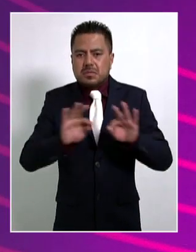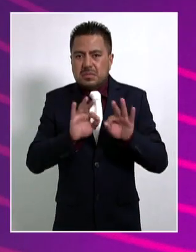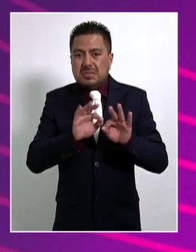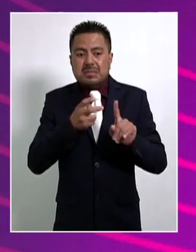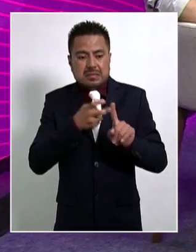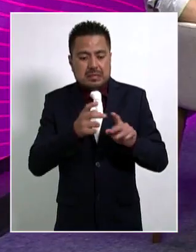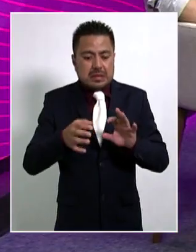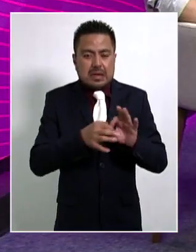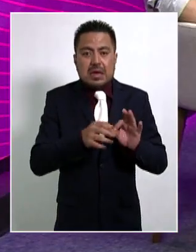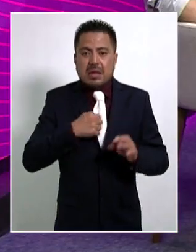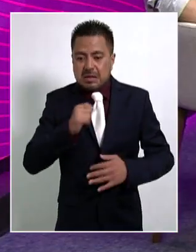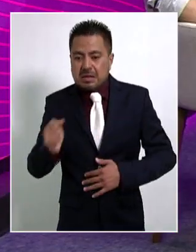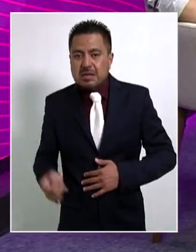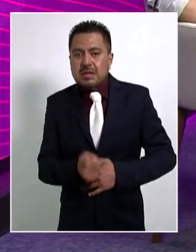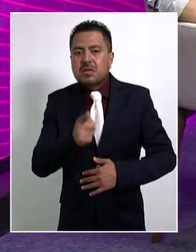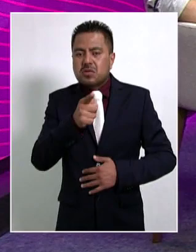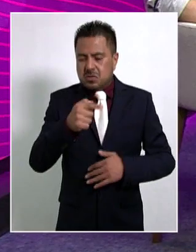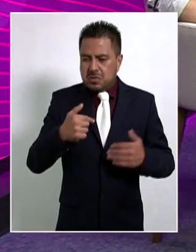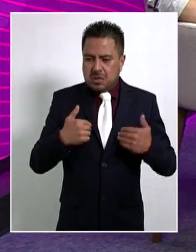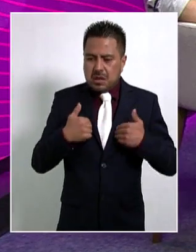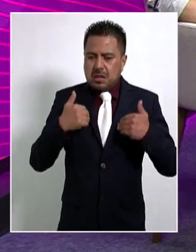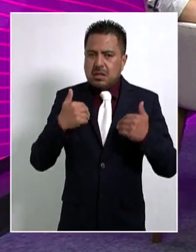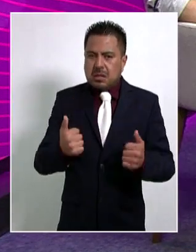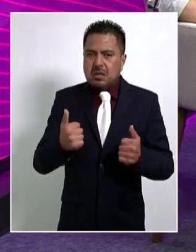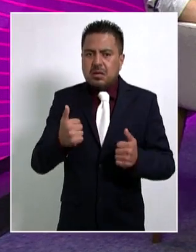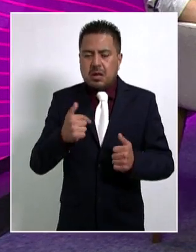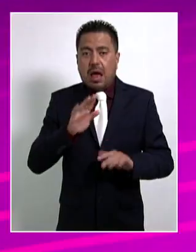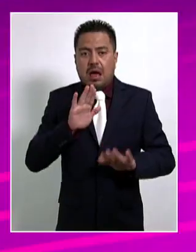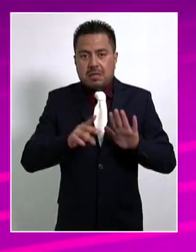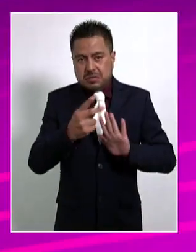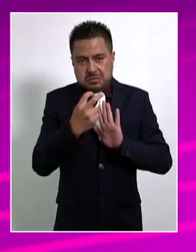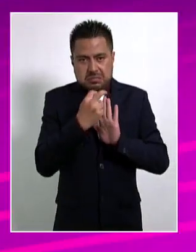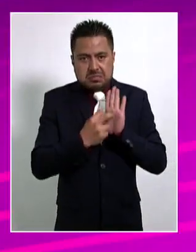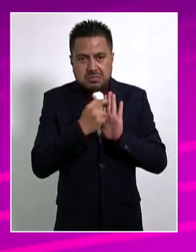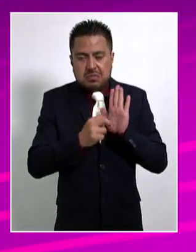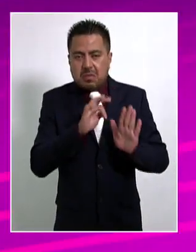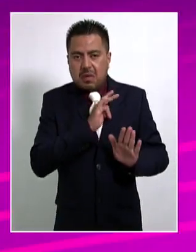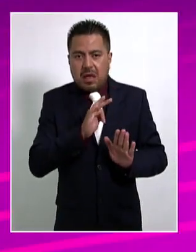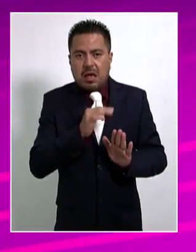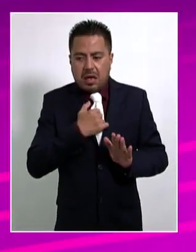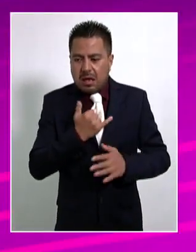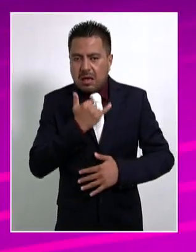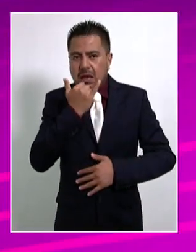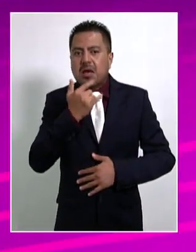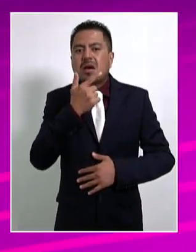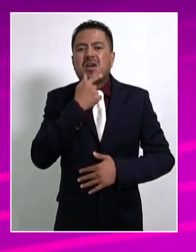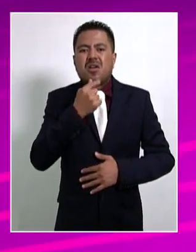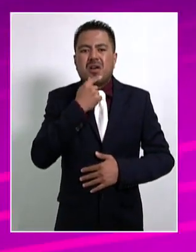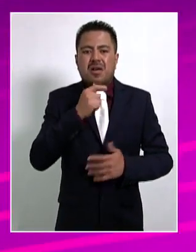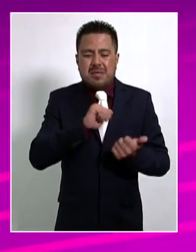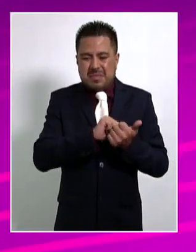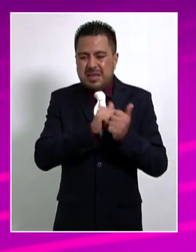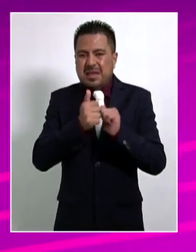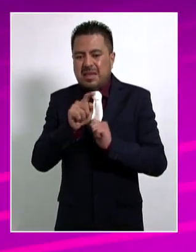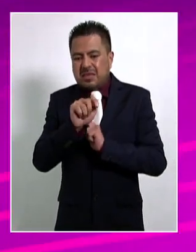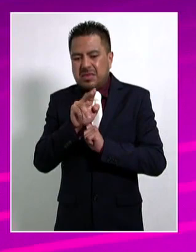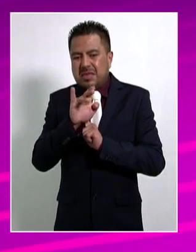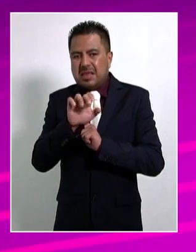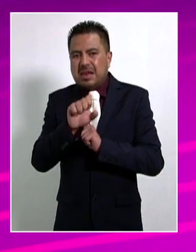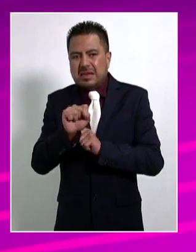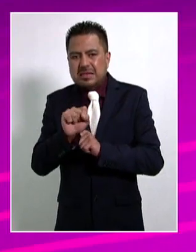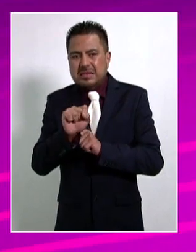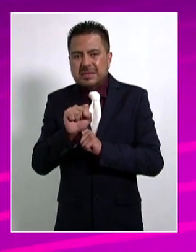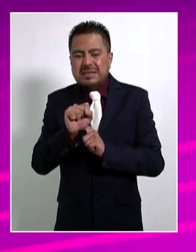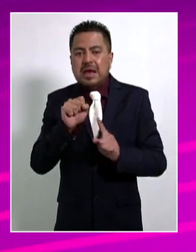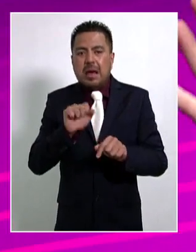pregunta. Entiendo, y tú me corregirás si estoy equivocada, que para los hombres trans hay una especie como